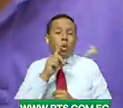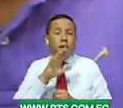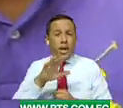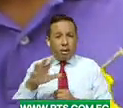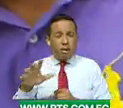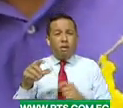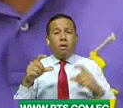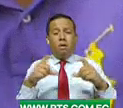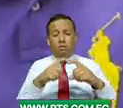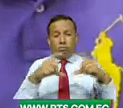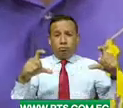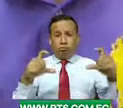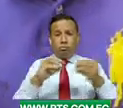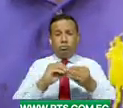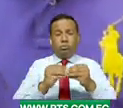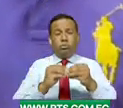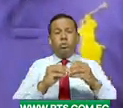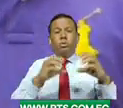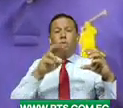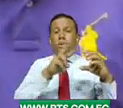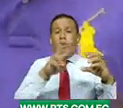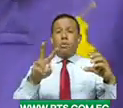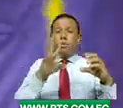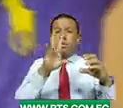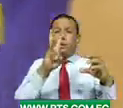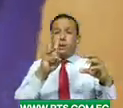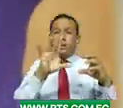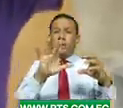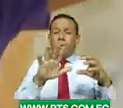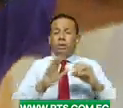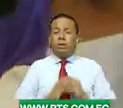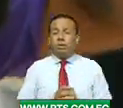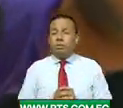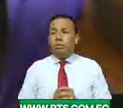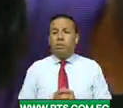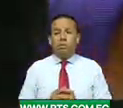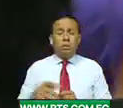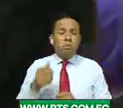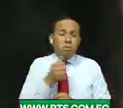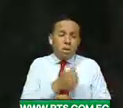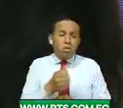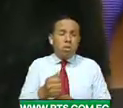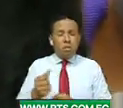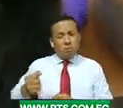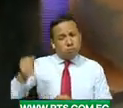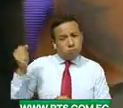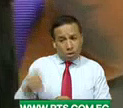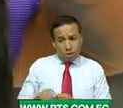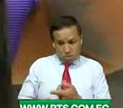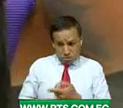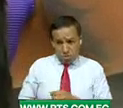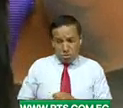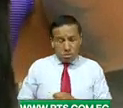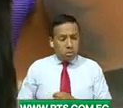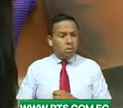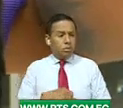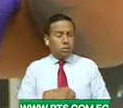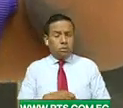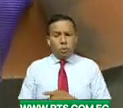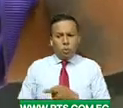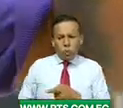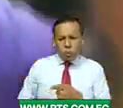GSN-2265, Sahil. ¿Lo agredieron ustedes? Sí, amigo, usted ve aquí las características, si es una herida, tiene que ir al hospital,